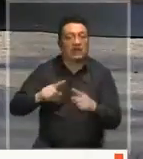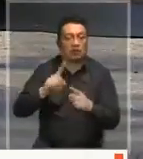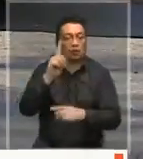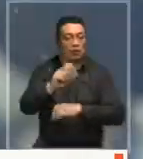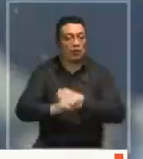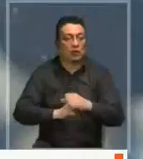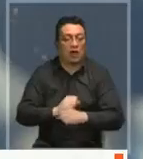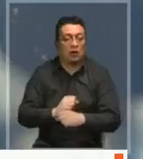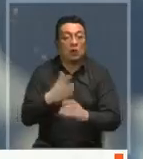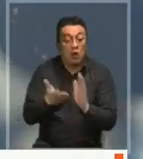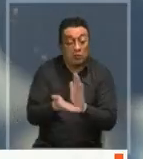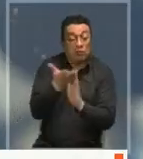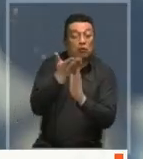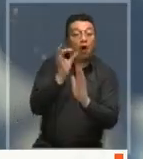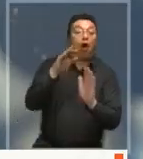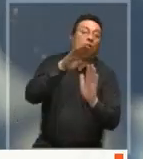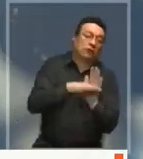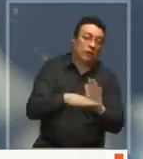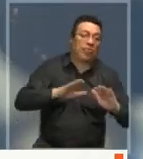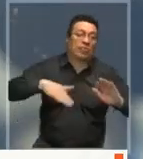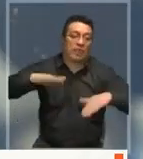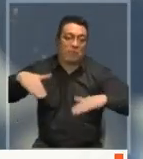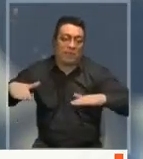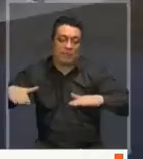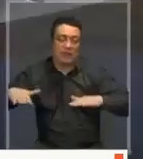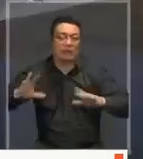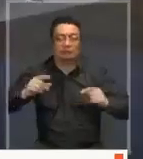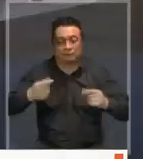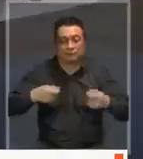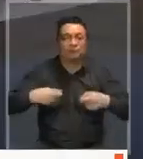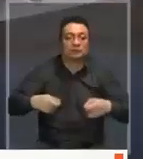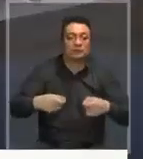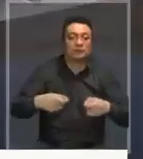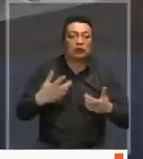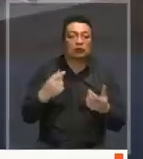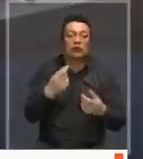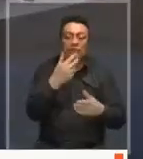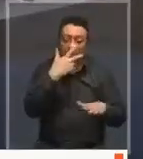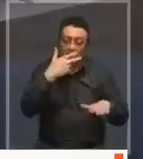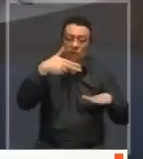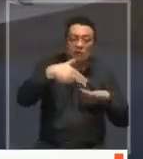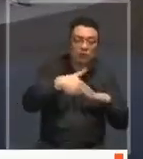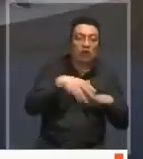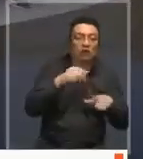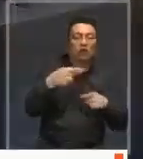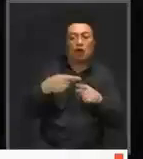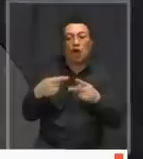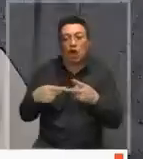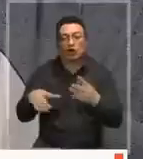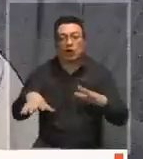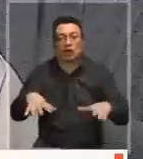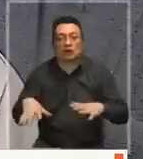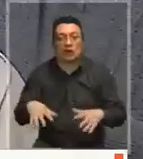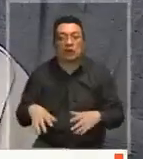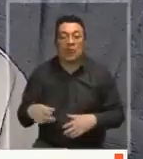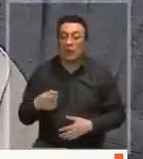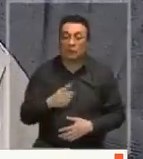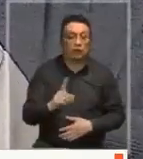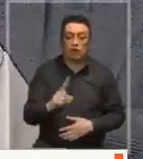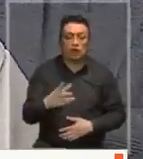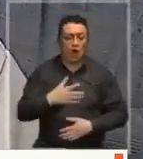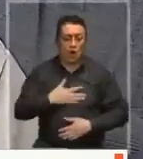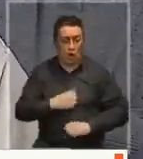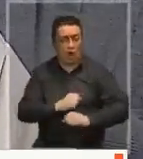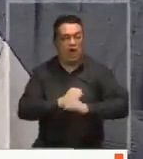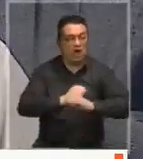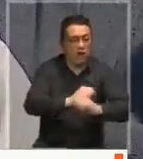puede ser al alza o a la baja, de acuerdo a variables de costos como valor del combustible y otros insumos. No estamos en contra de